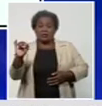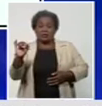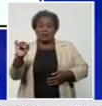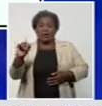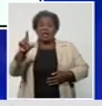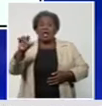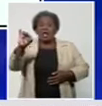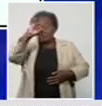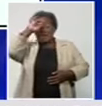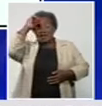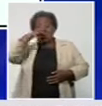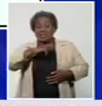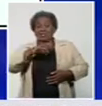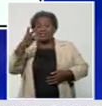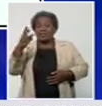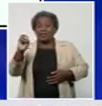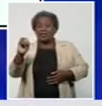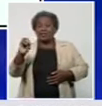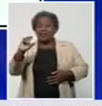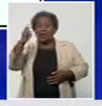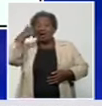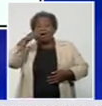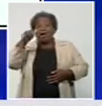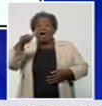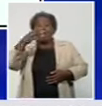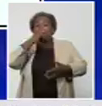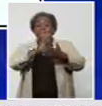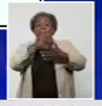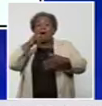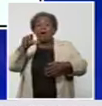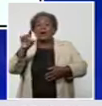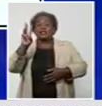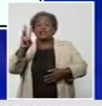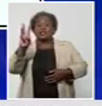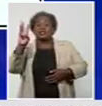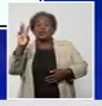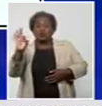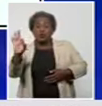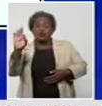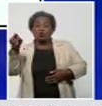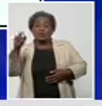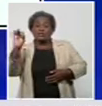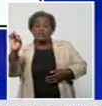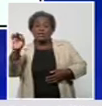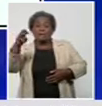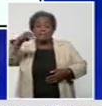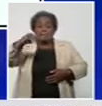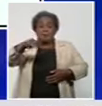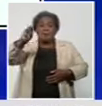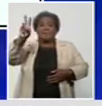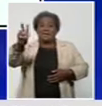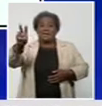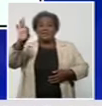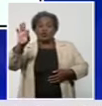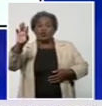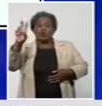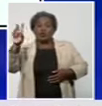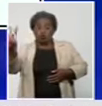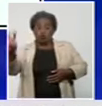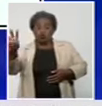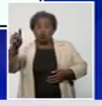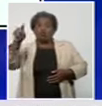con 30, Camajuaní con 28,7, Marianao 27,2, Plaza 18,1,